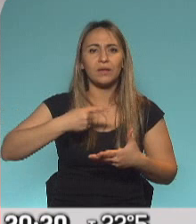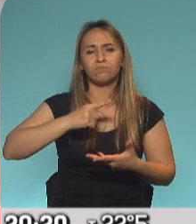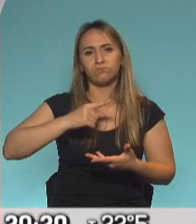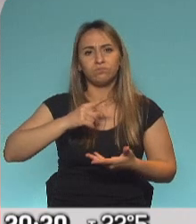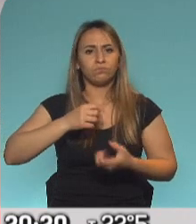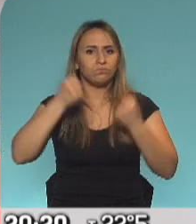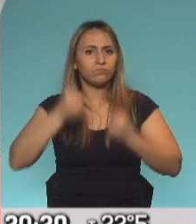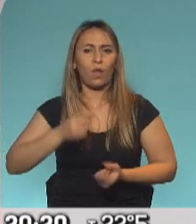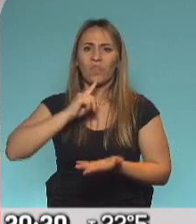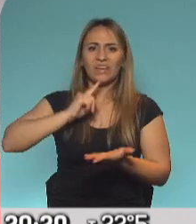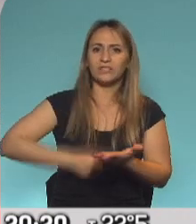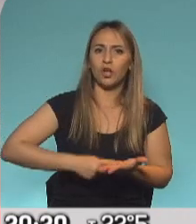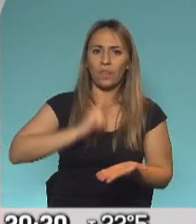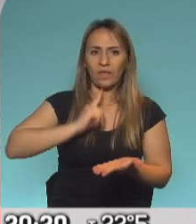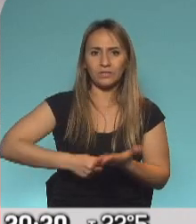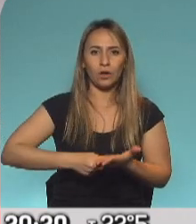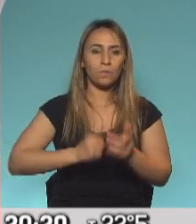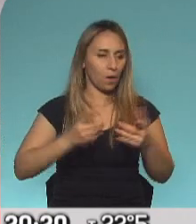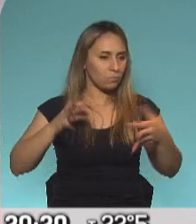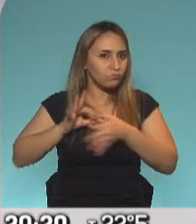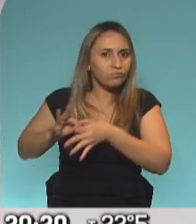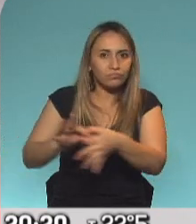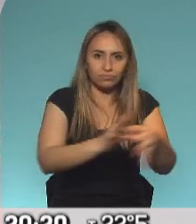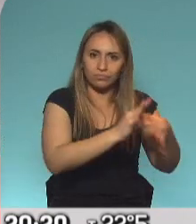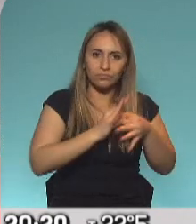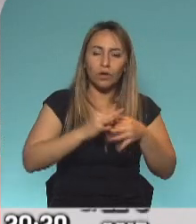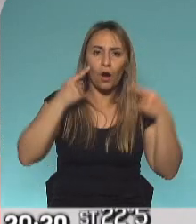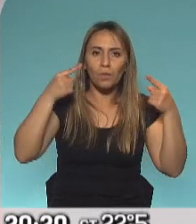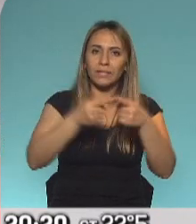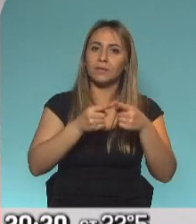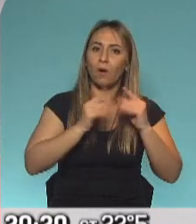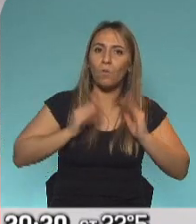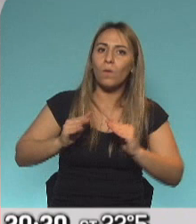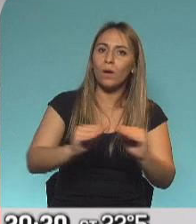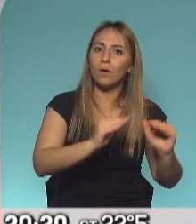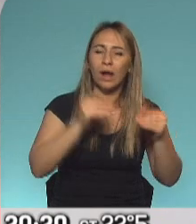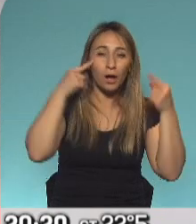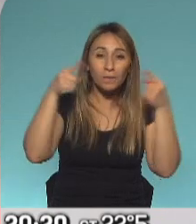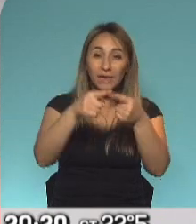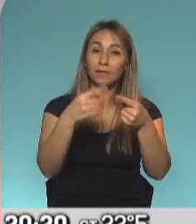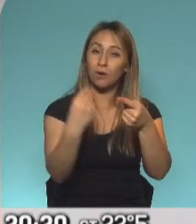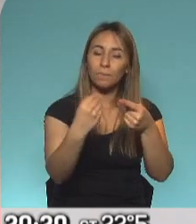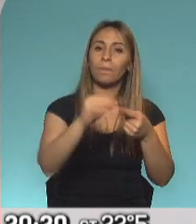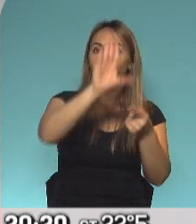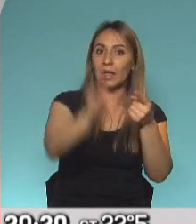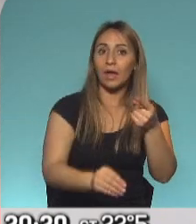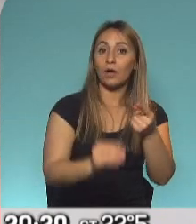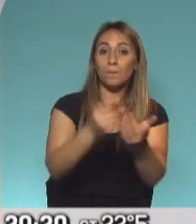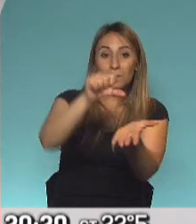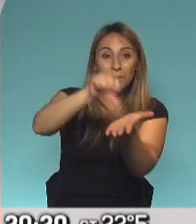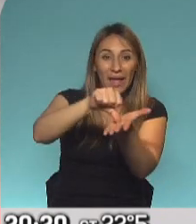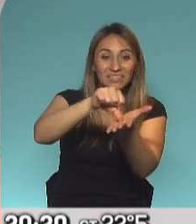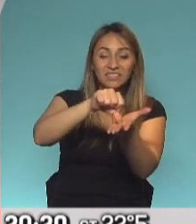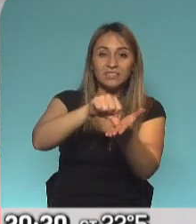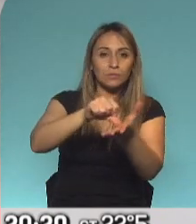decisiones, siempre toma decisiones en la misma línea, que es la de reconstruir un país que está padeciendo una pandemia,